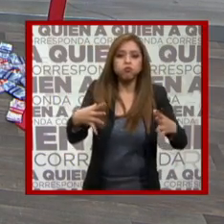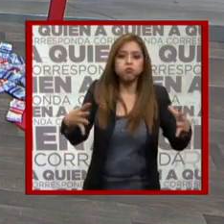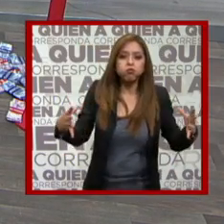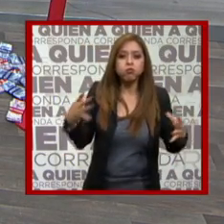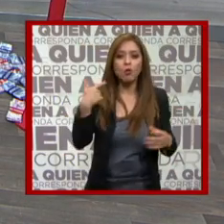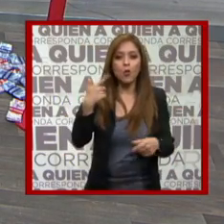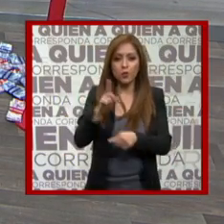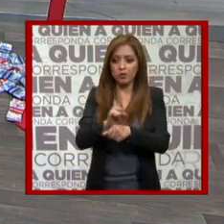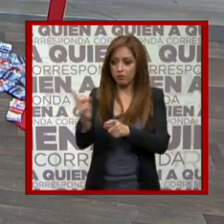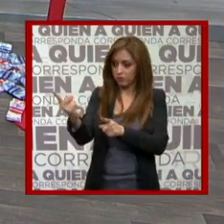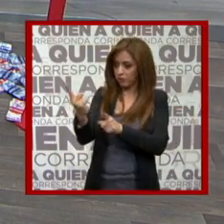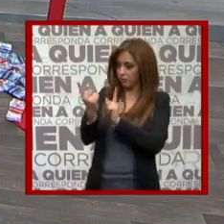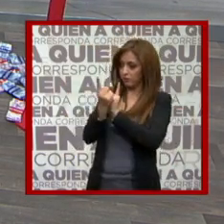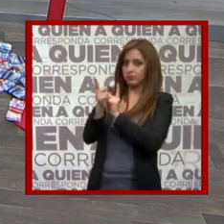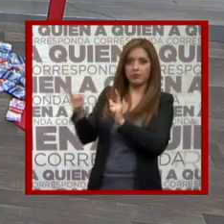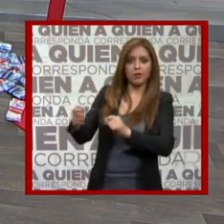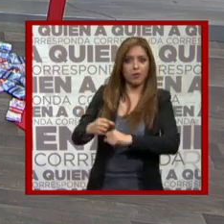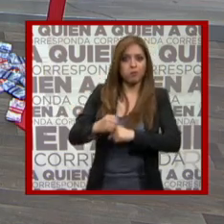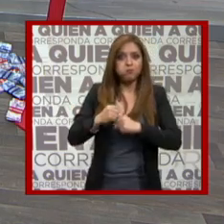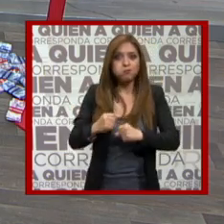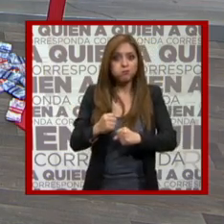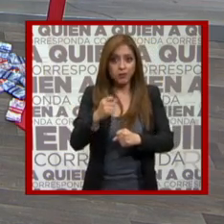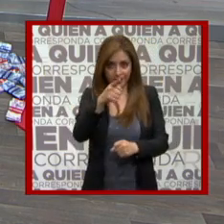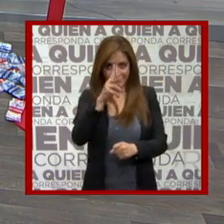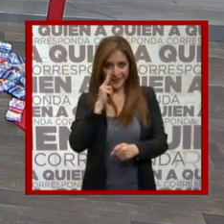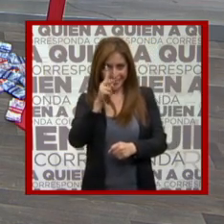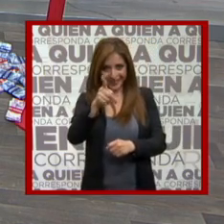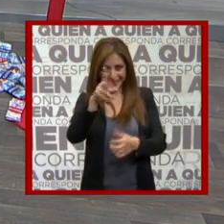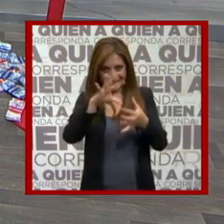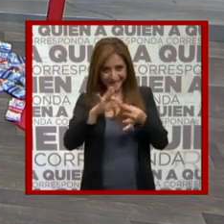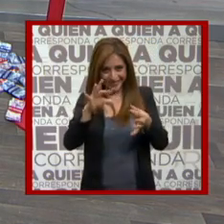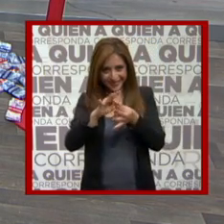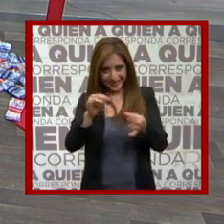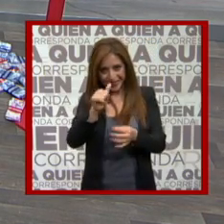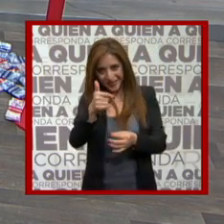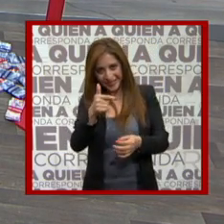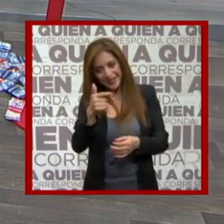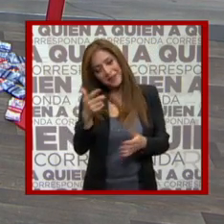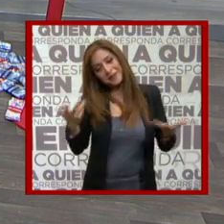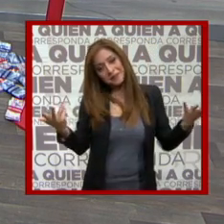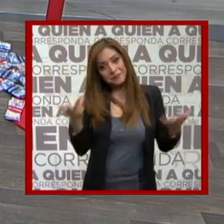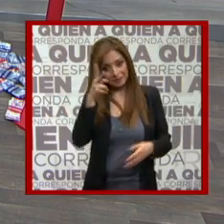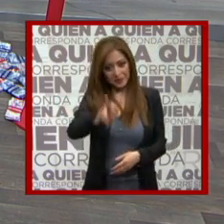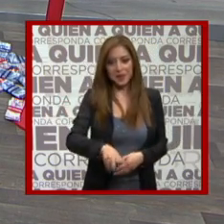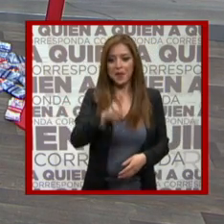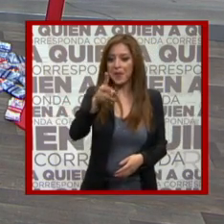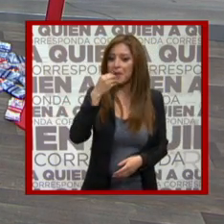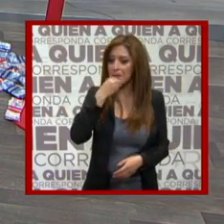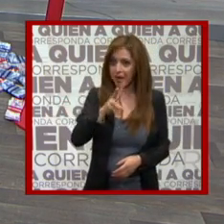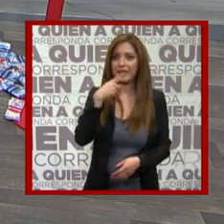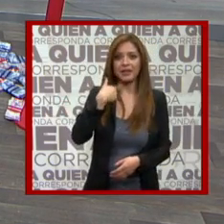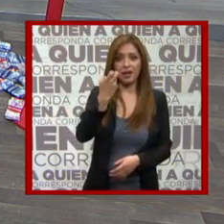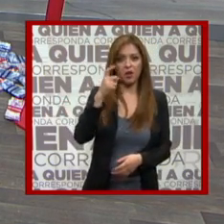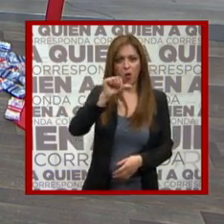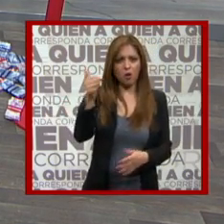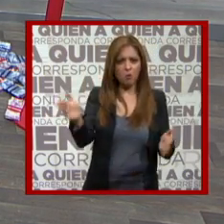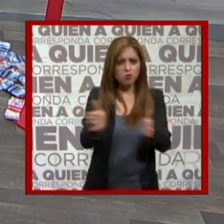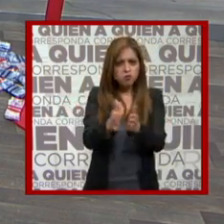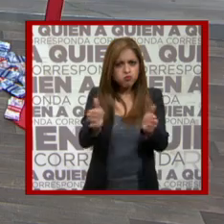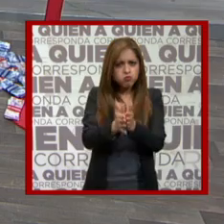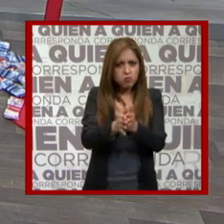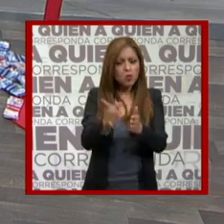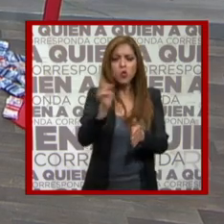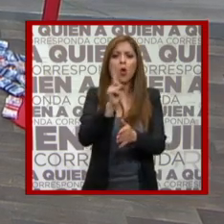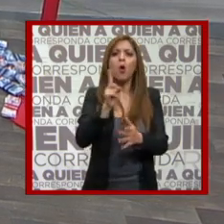ellos caminando y dije, ay, estos están chonchos. Ah, mira, están ahí. Personajes aquí. Pero mira, ya los adelgazaron. Pero bueno, está padrísimo, eso me gusta. ¿Son focas o qué son? No, son unos